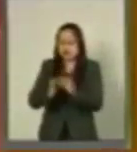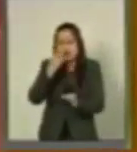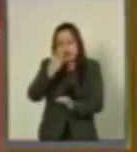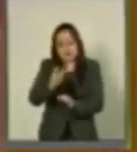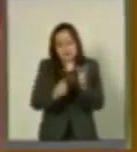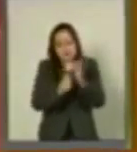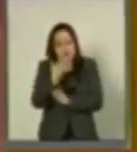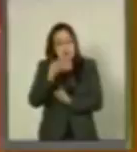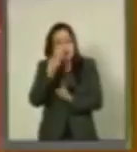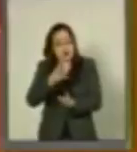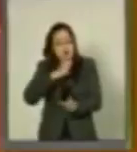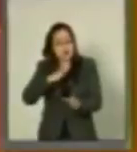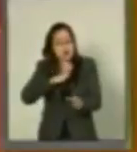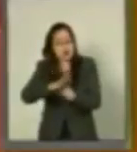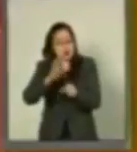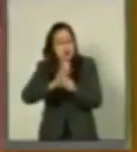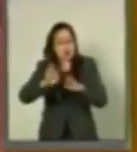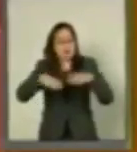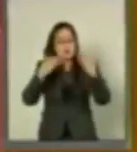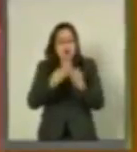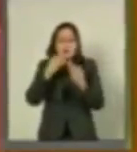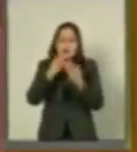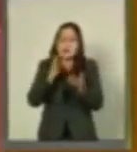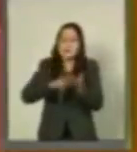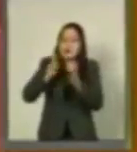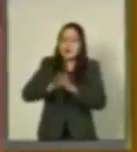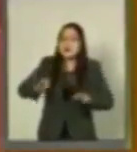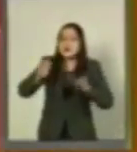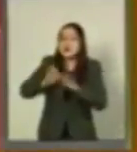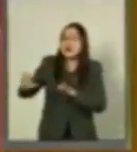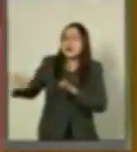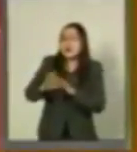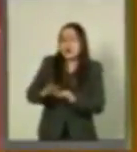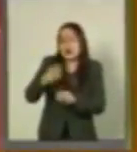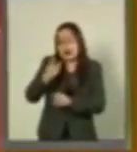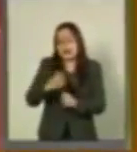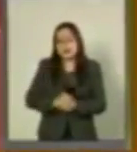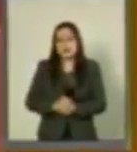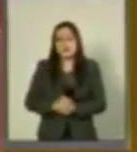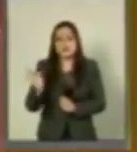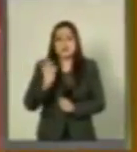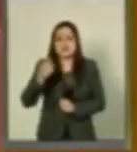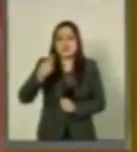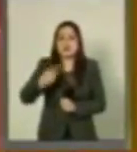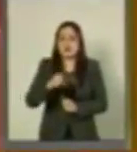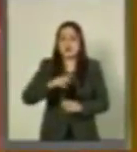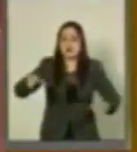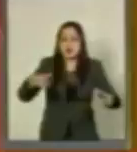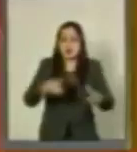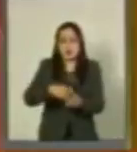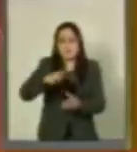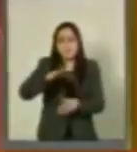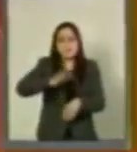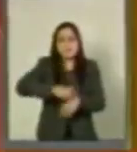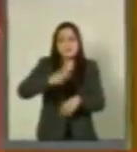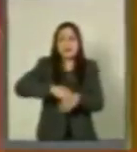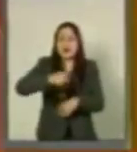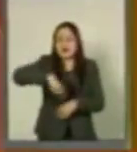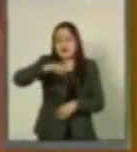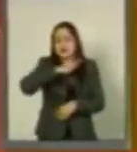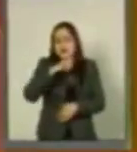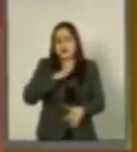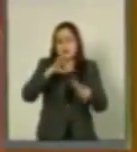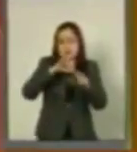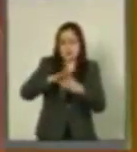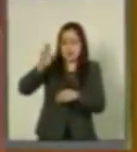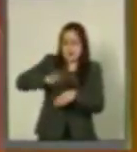de la ecuación virtuosa, parte de una estrategia donde se privilegie el mayor inteligencia